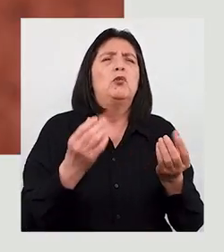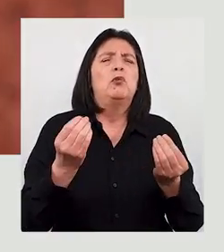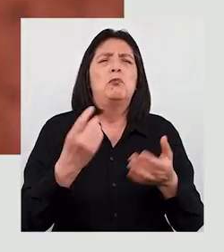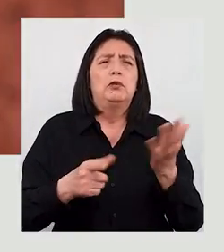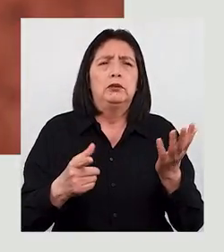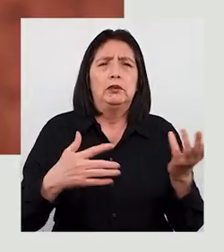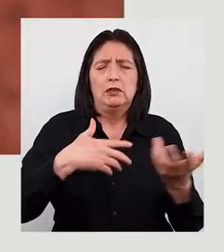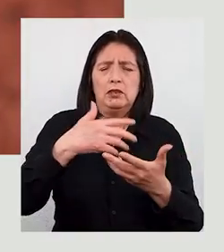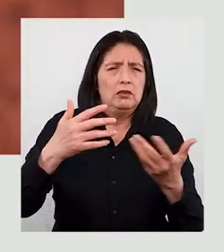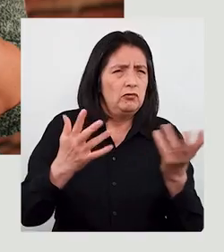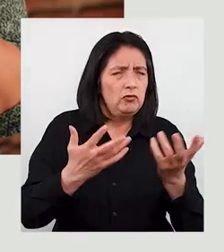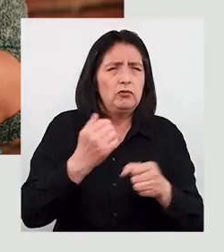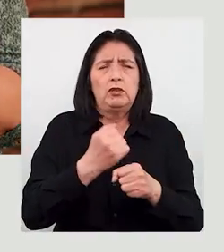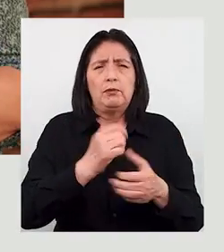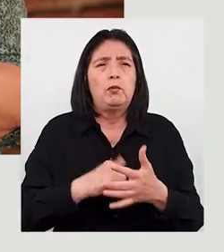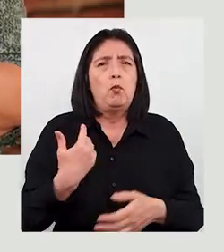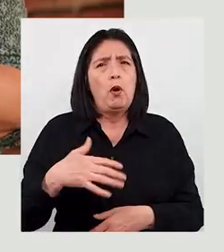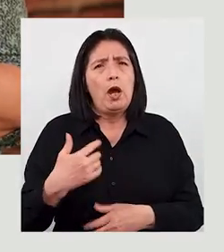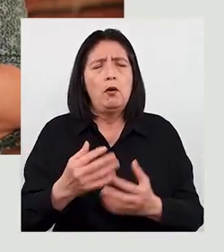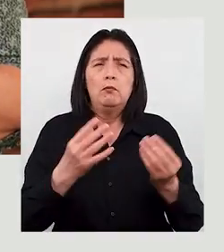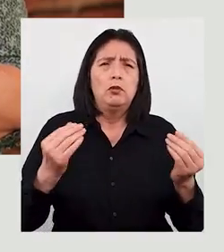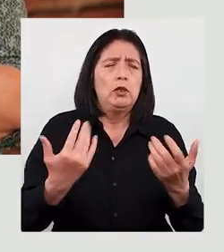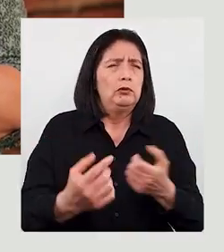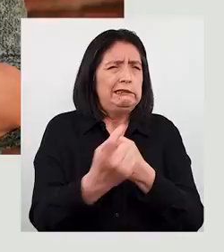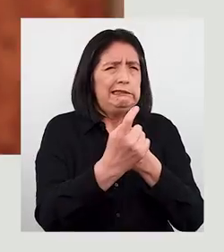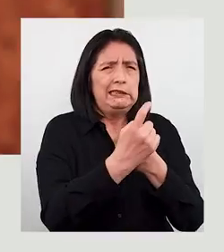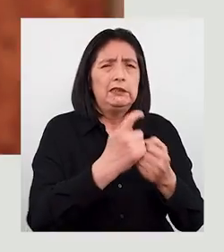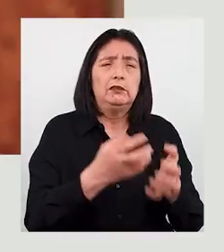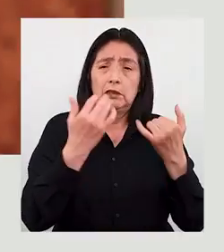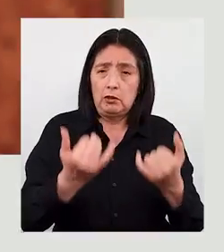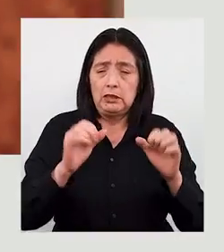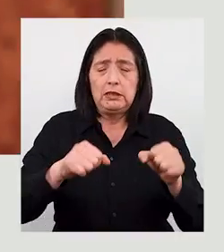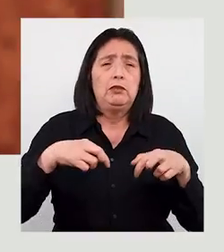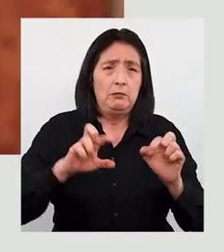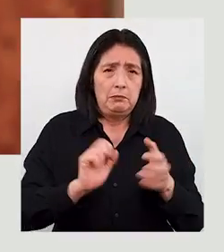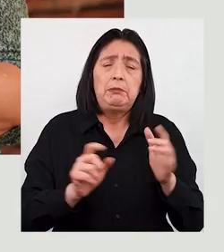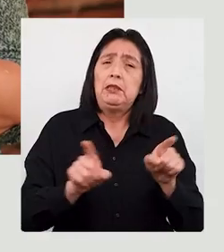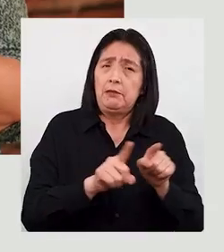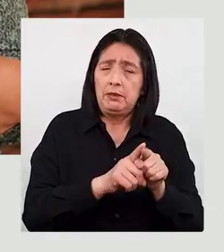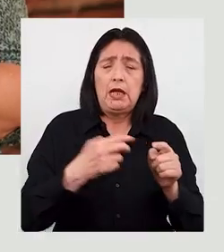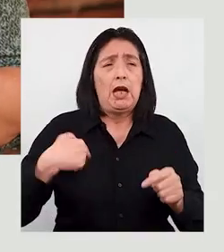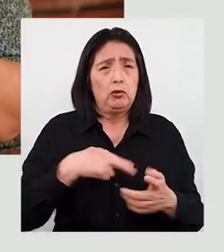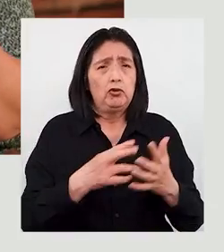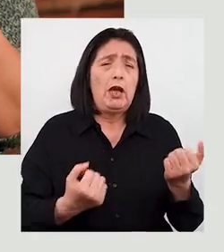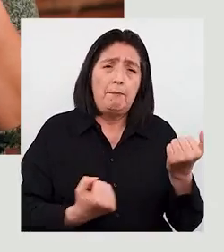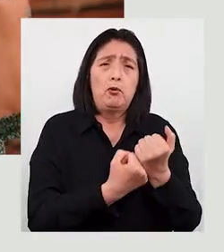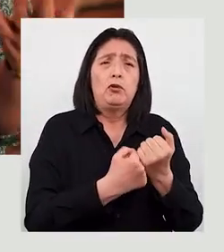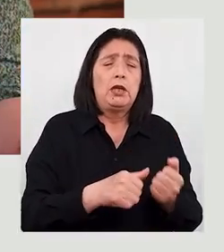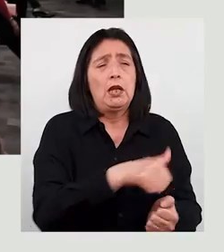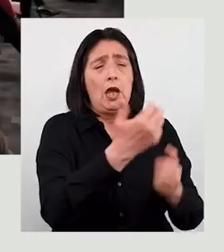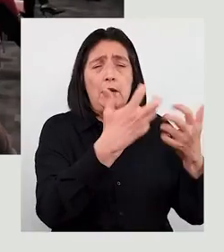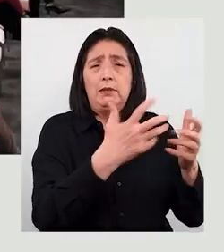de relacionado hasta con networking. He tenido tantas cosas que nos han dado que ahora nos permite a nosotras incluso eventualmente apoyar